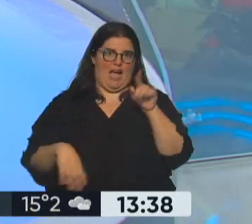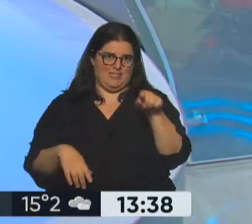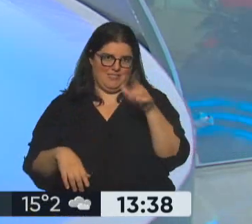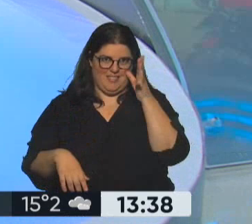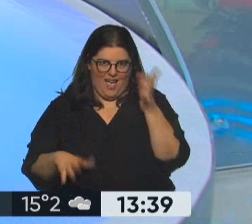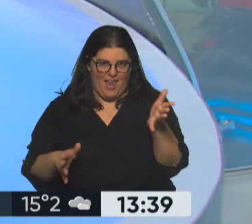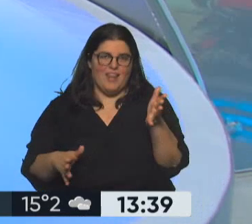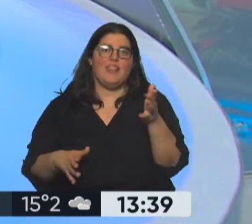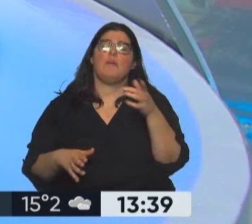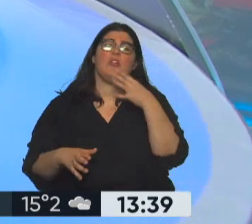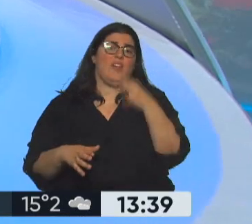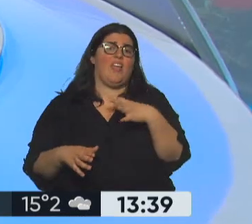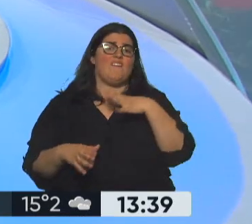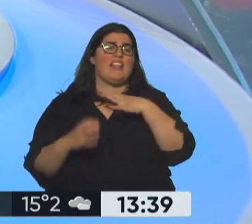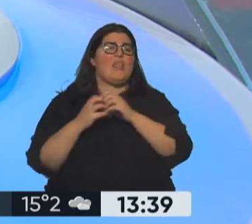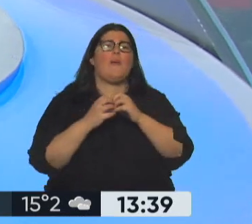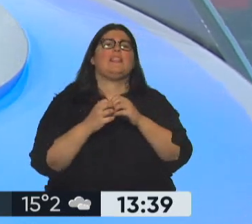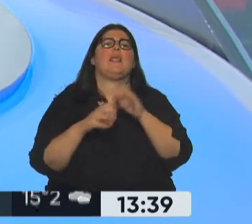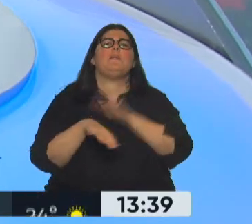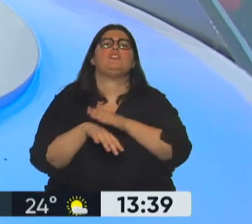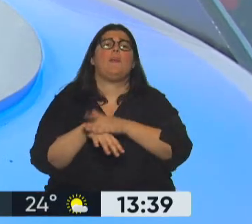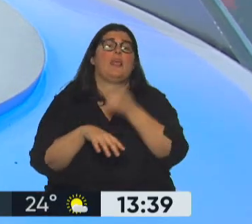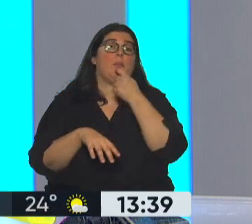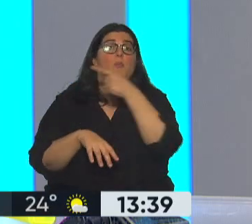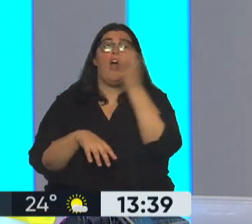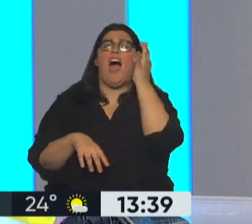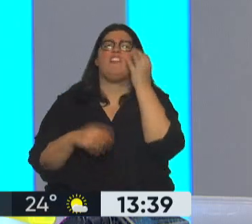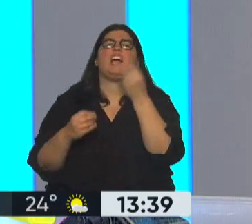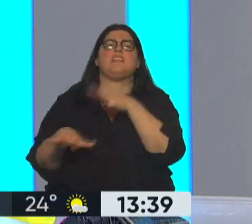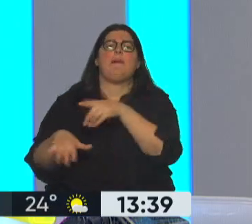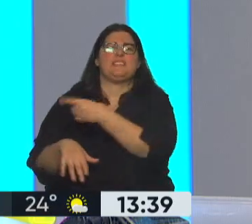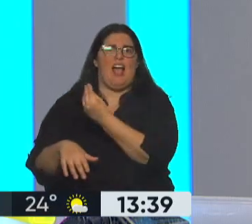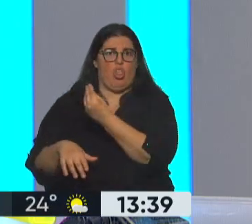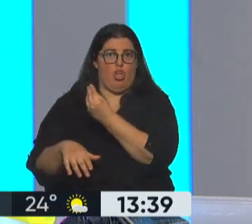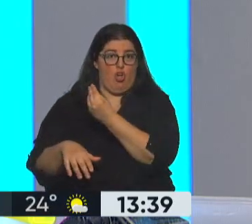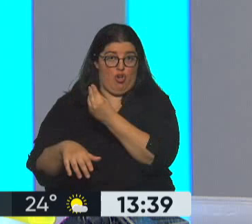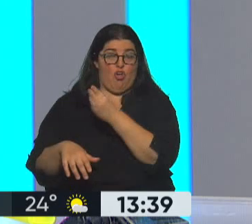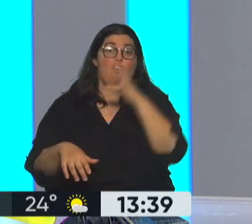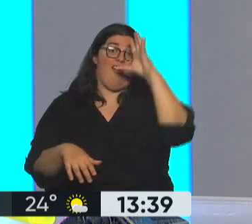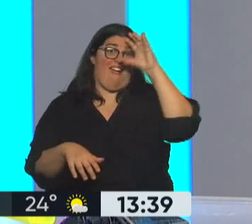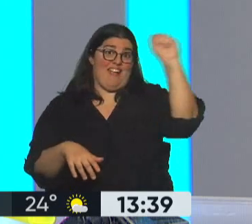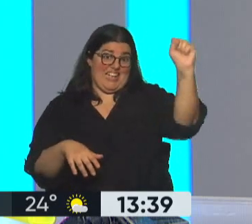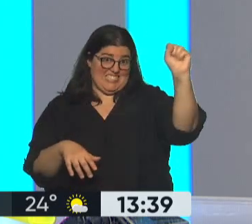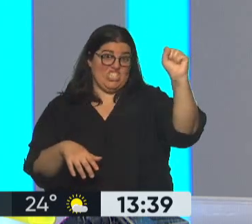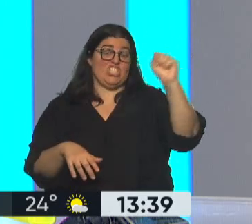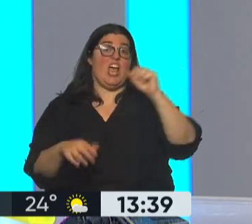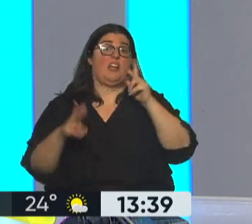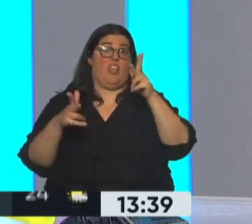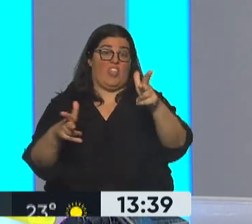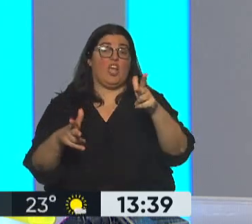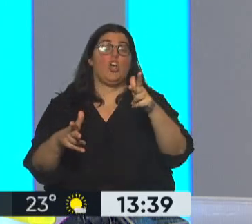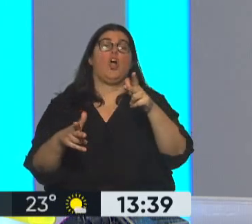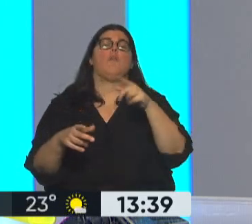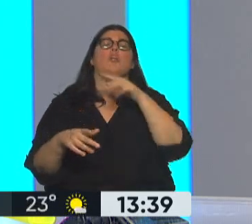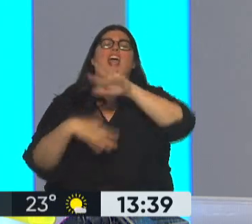la responsabilidad por lo que está sucediendo, por ejemplo, en África. Antonio Tajani, el canciller, dijo que la crisis en el Sahel,